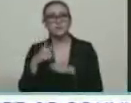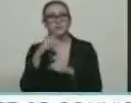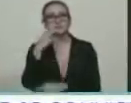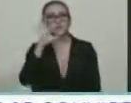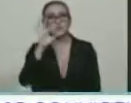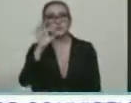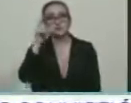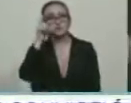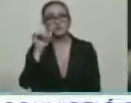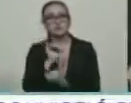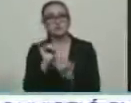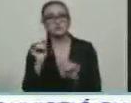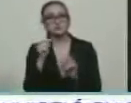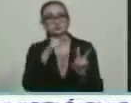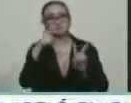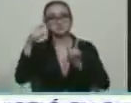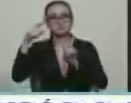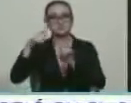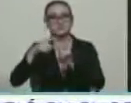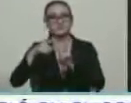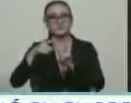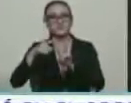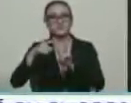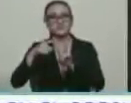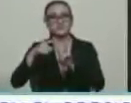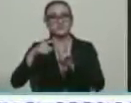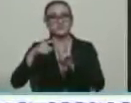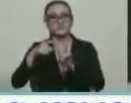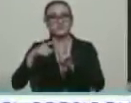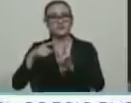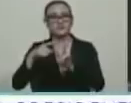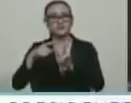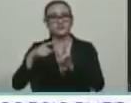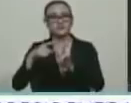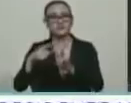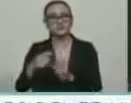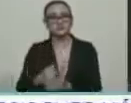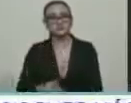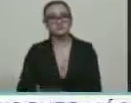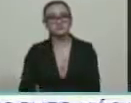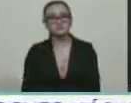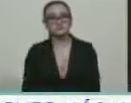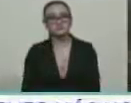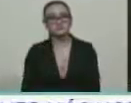turcos. Con esta información devolvemos el pase nuevamente a los estudios.